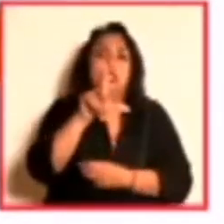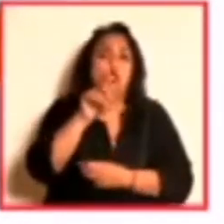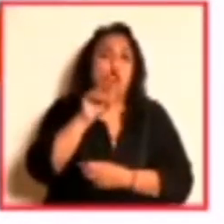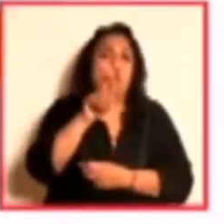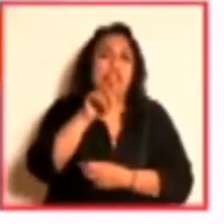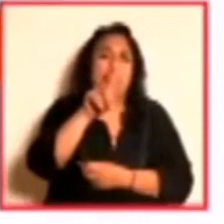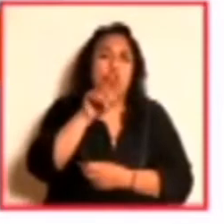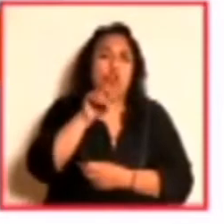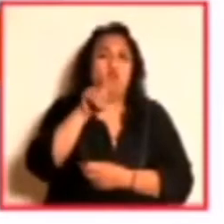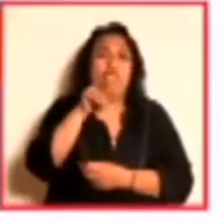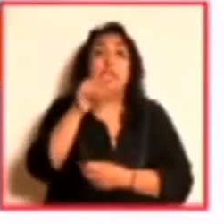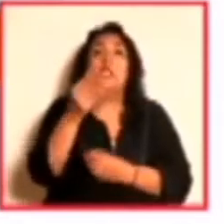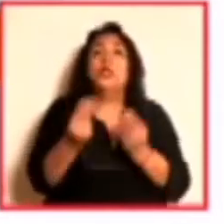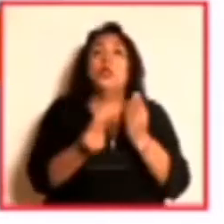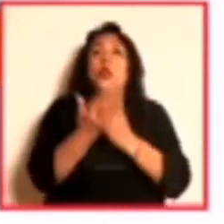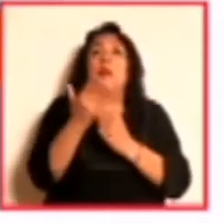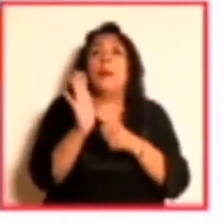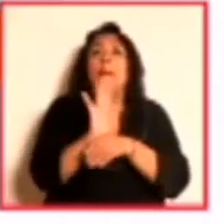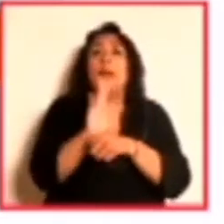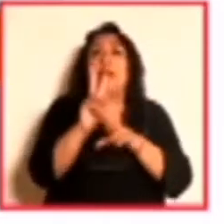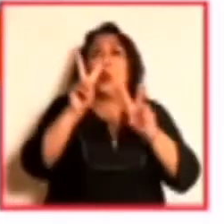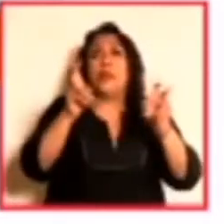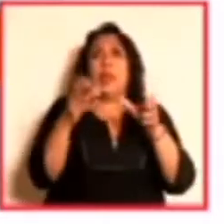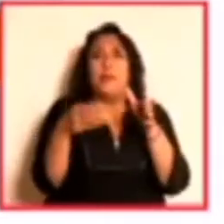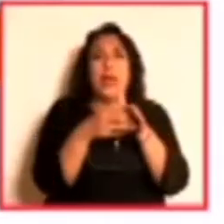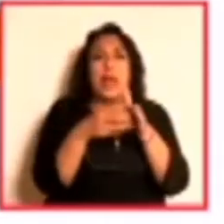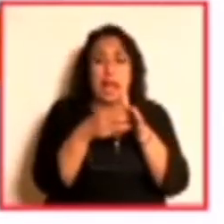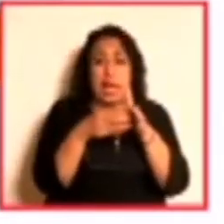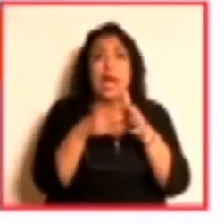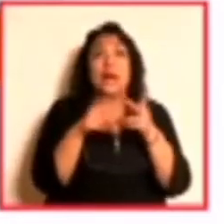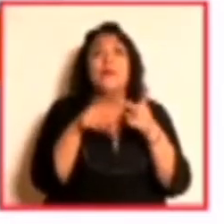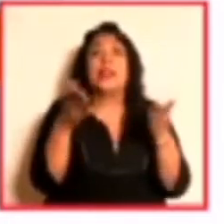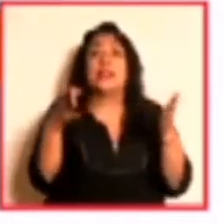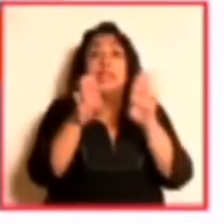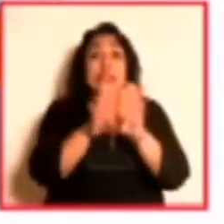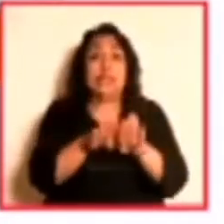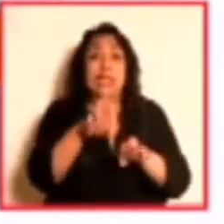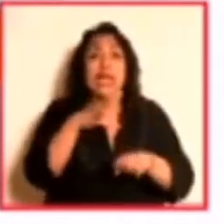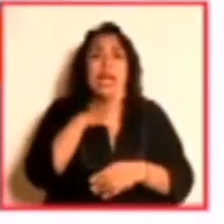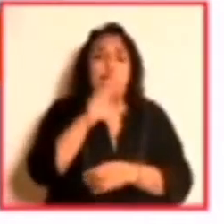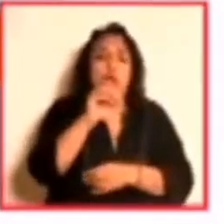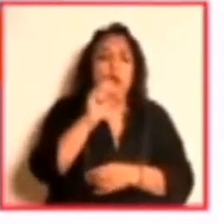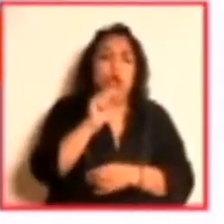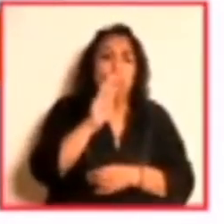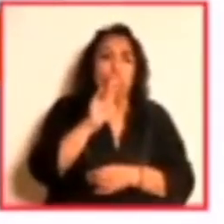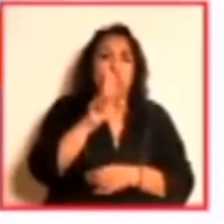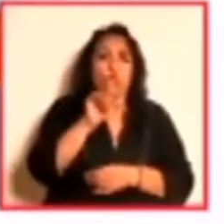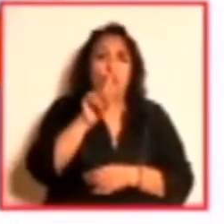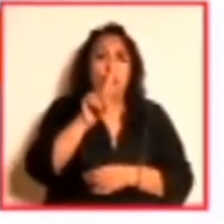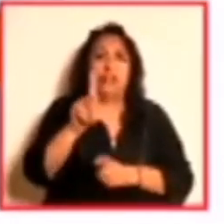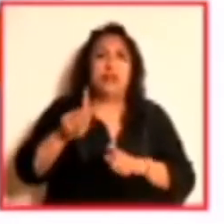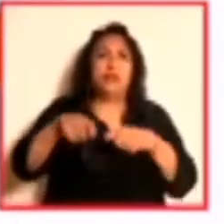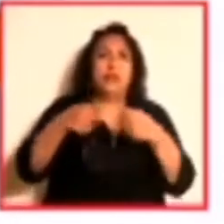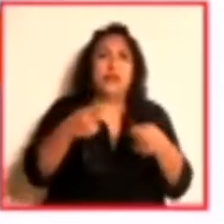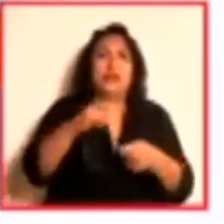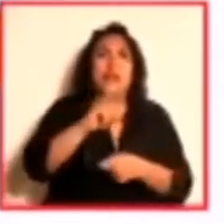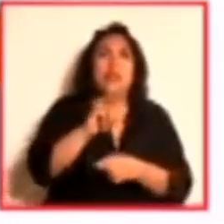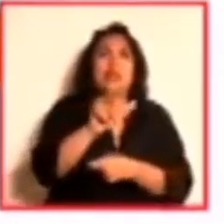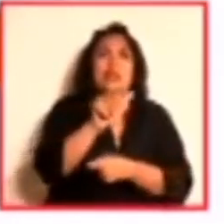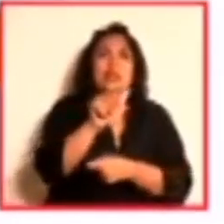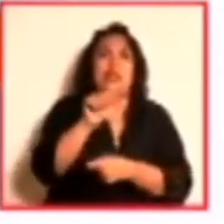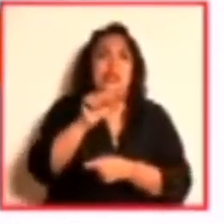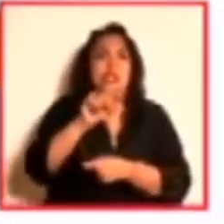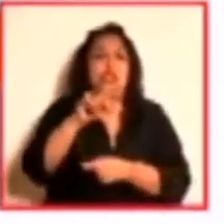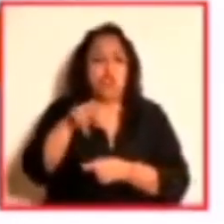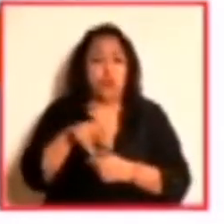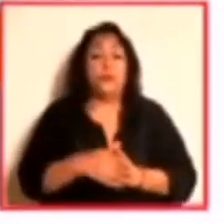presentará su nueva película La Caja, y en la clausura se tendrá Ghostbuster, el legado de Jason Reitman.